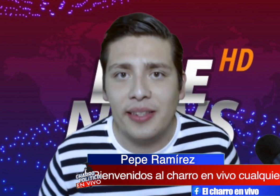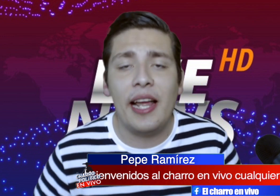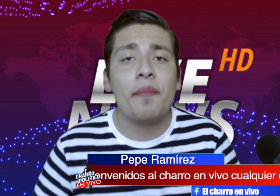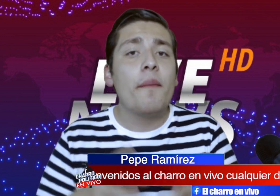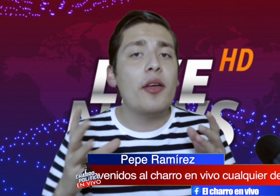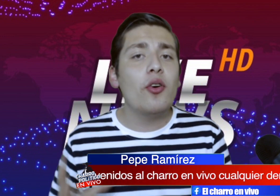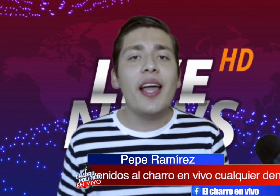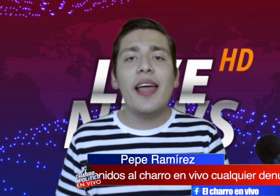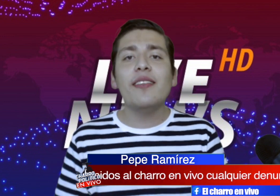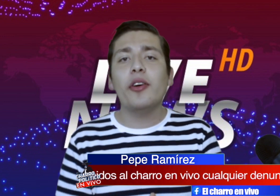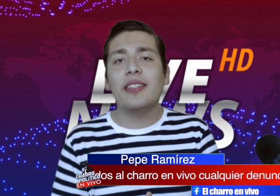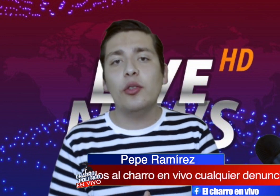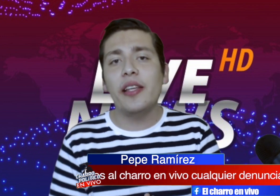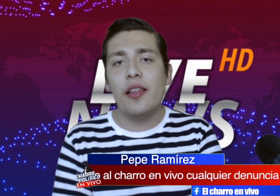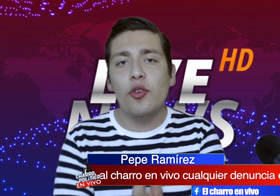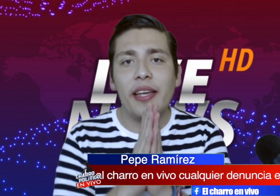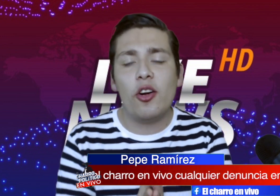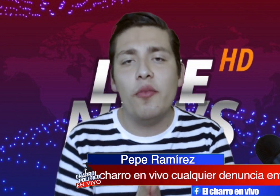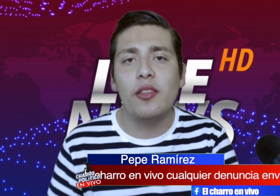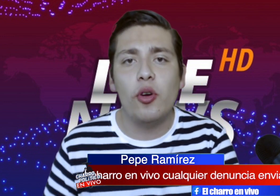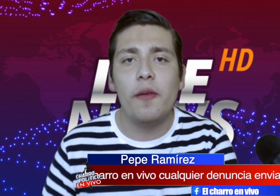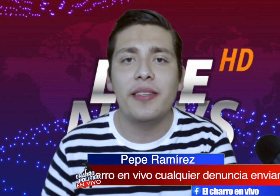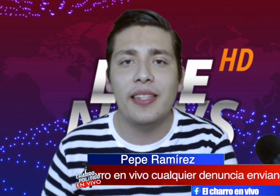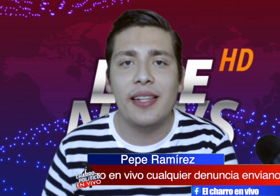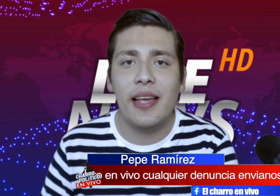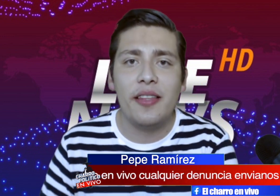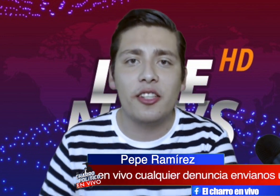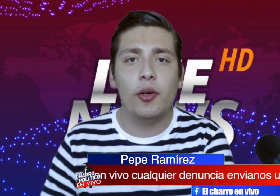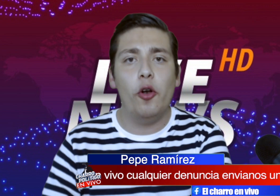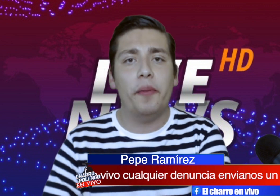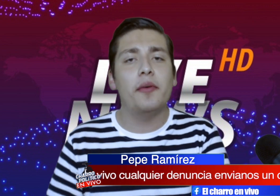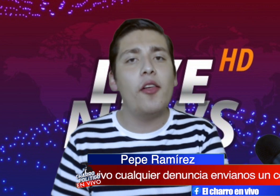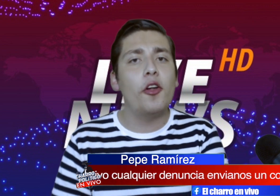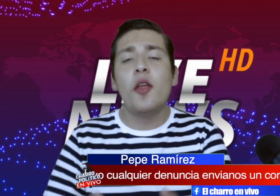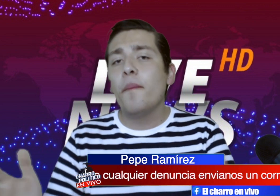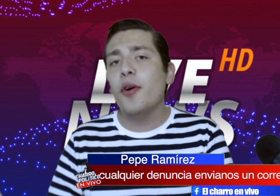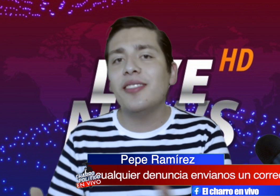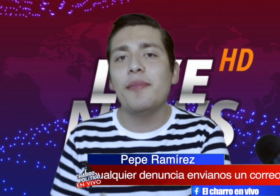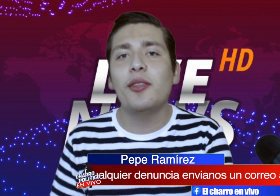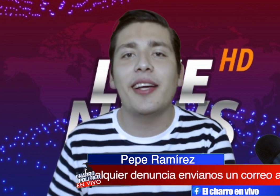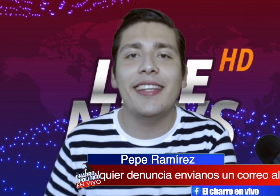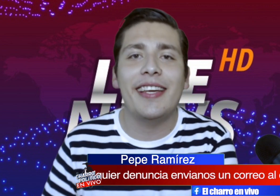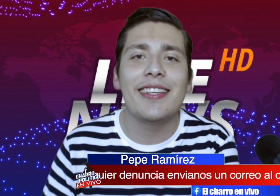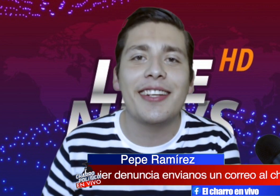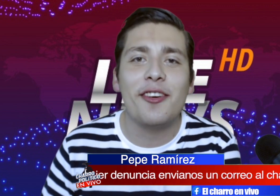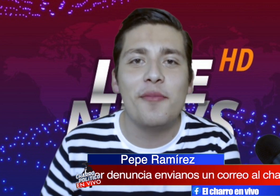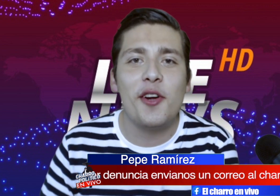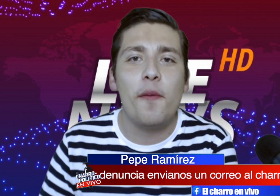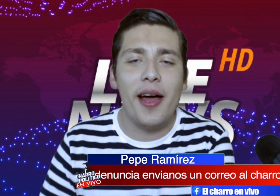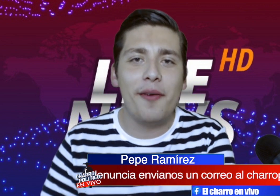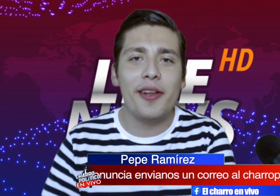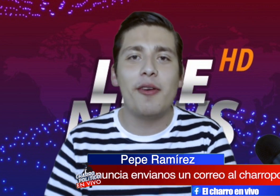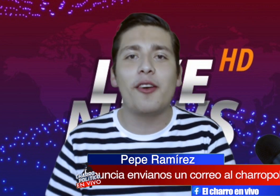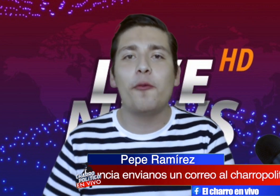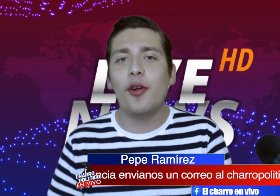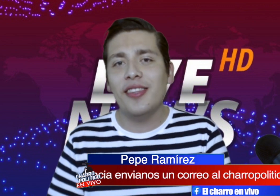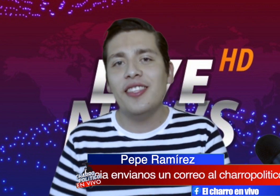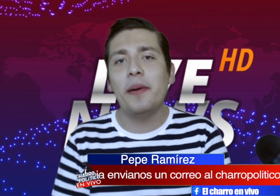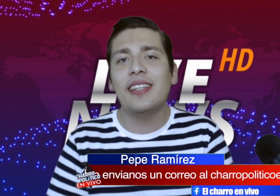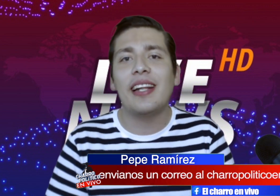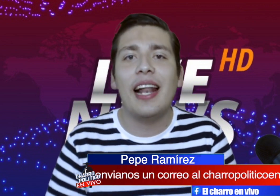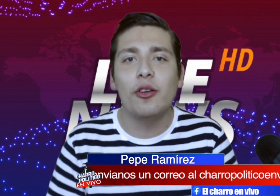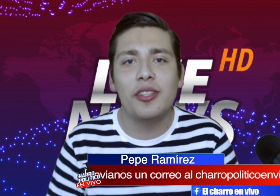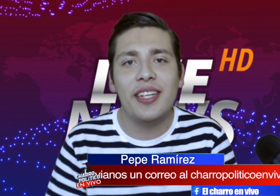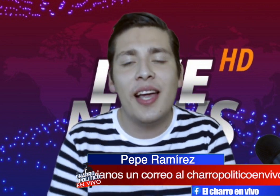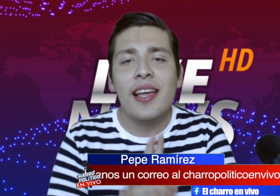la patria. Pero ¿qué es lo que está sucediendo y qué comentó el presidente Andrés Manuel López Obrador? Pues te invito a que te quedes aquí conmigo para averiguarlo. Pero antes